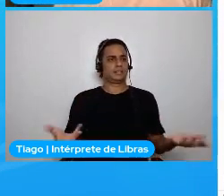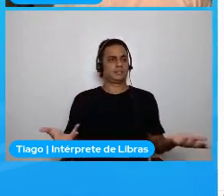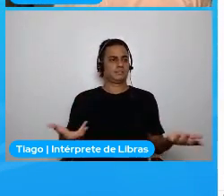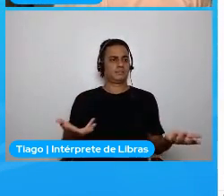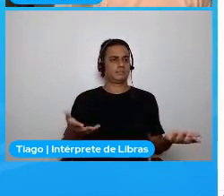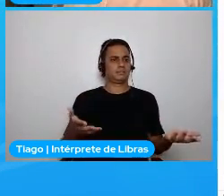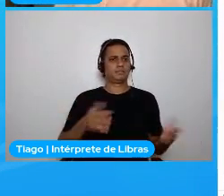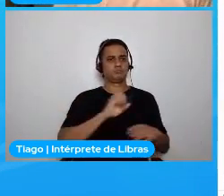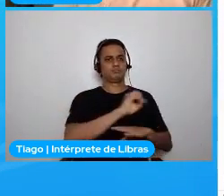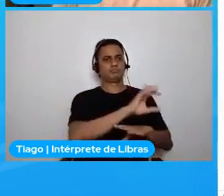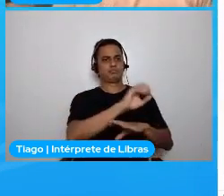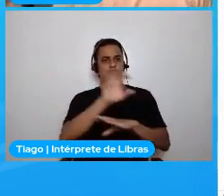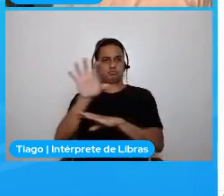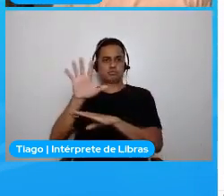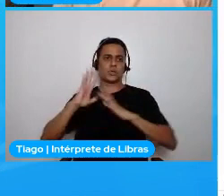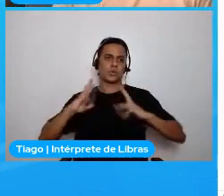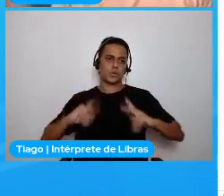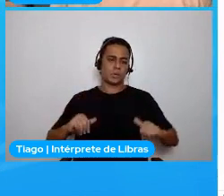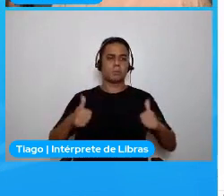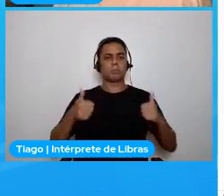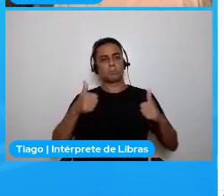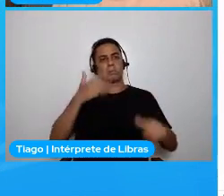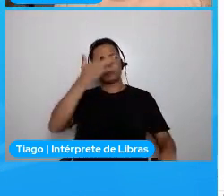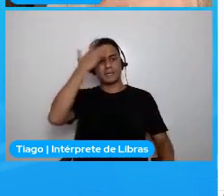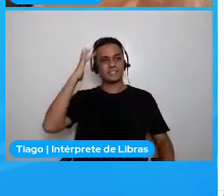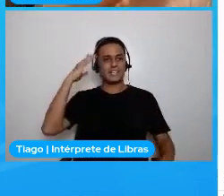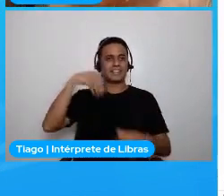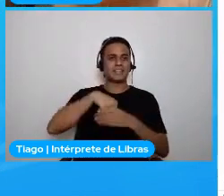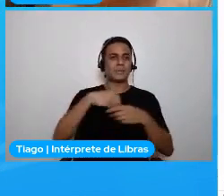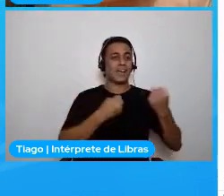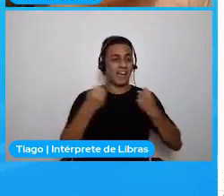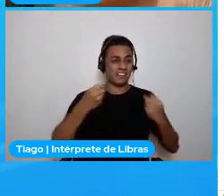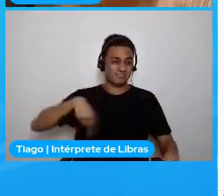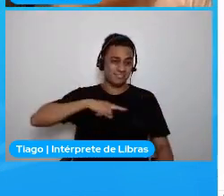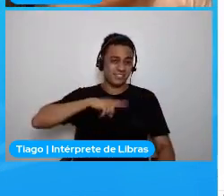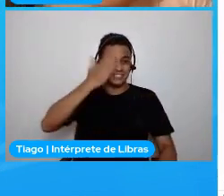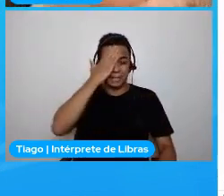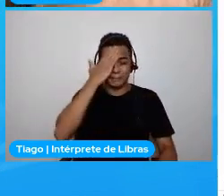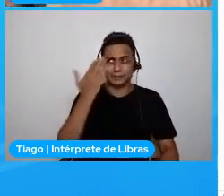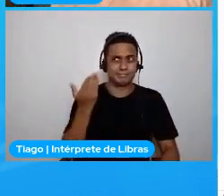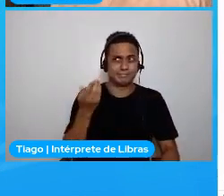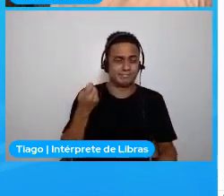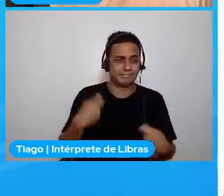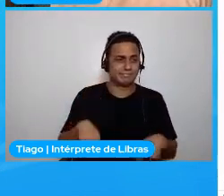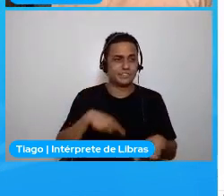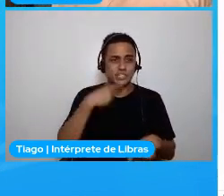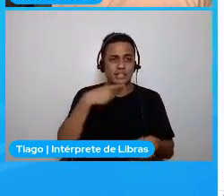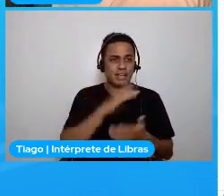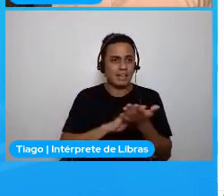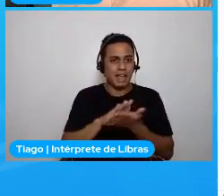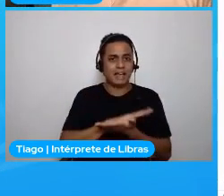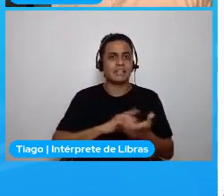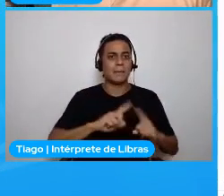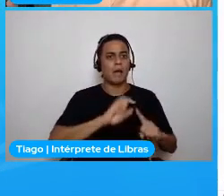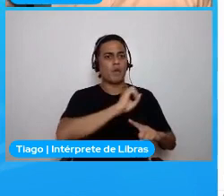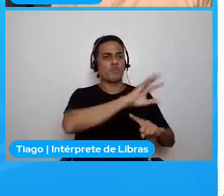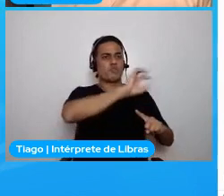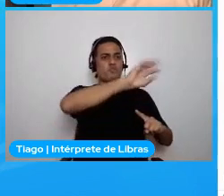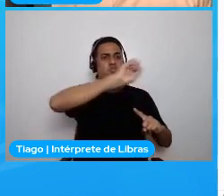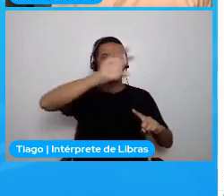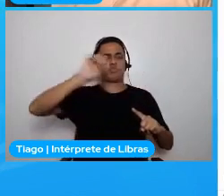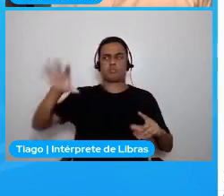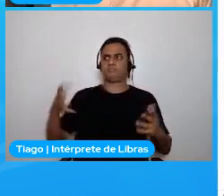que el tema de fumigar las llantas de los carros no servía para nada. Algo había que hacer. Pero también fumigar está como que muy relevante.